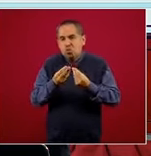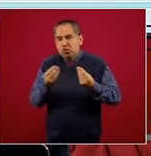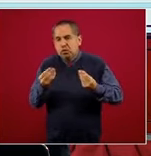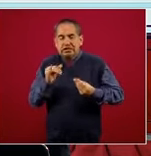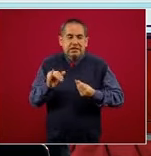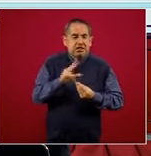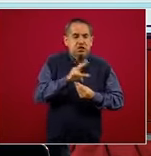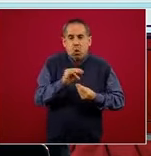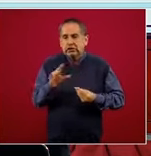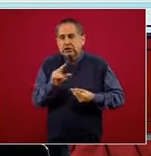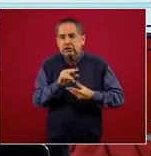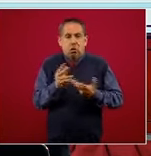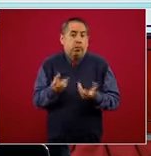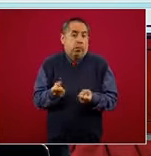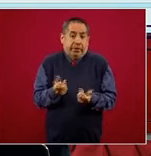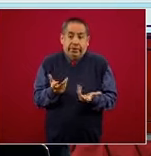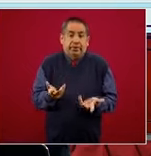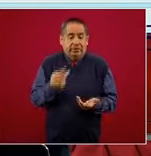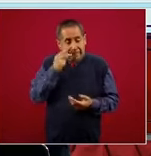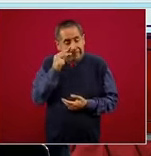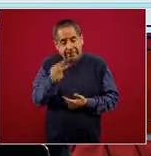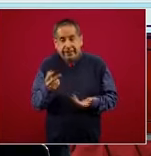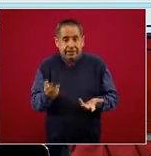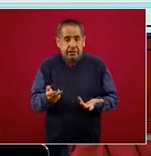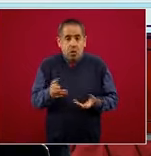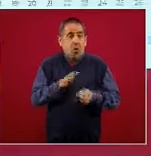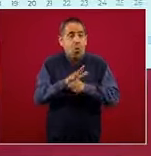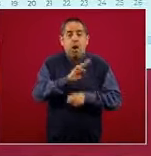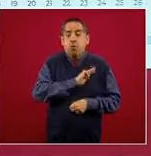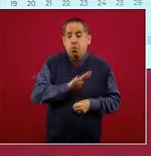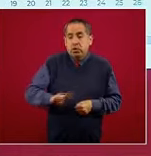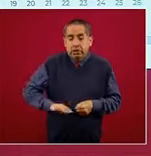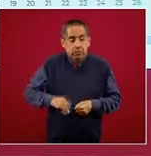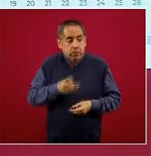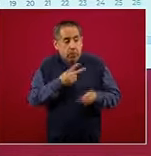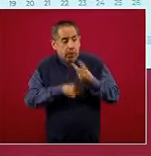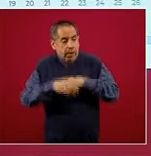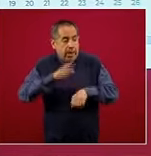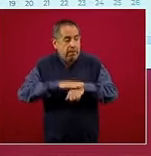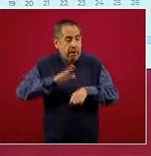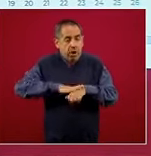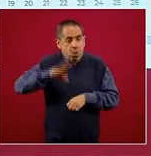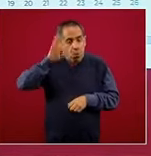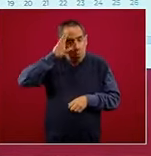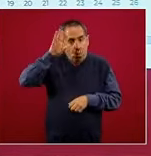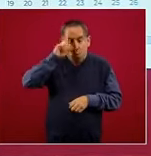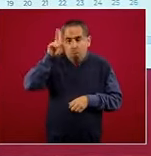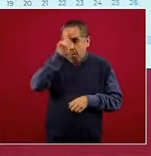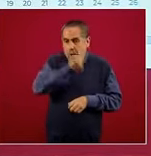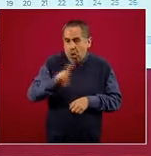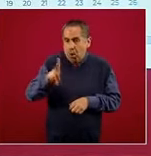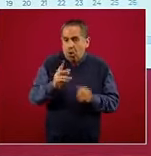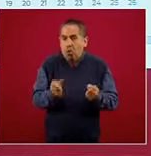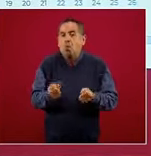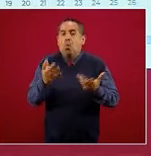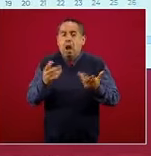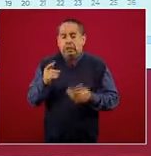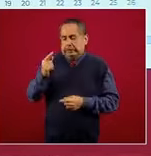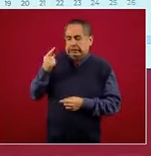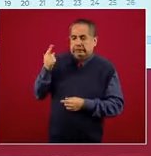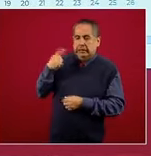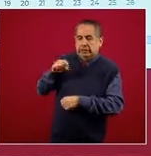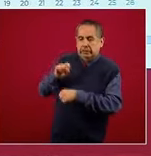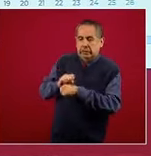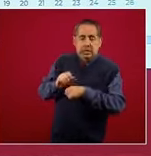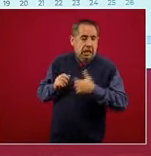al interior de las entidades federativas, cuáles son los municipios que están teniendo la mayor transmisión en las últimas semanas, y por